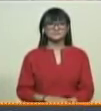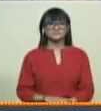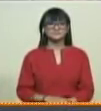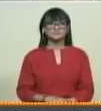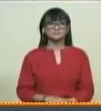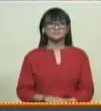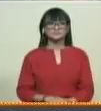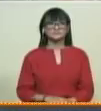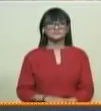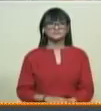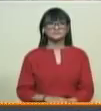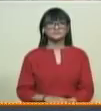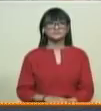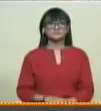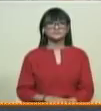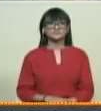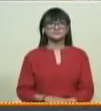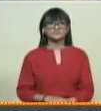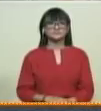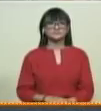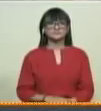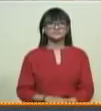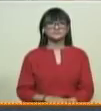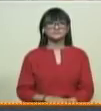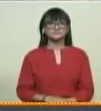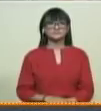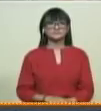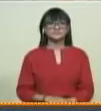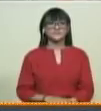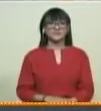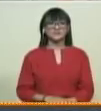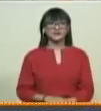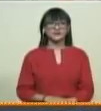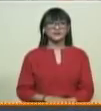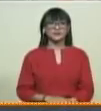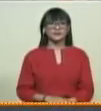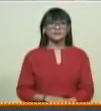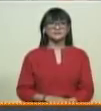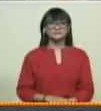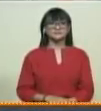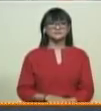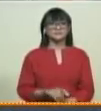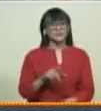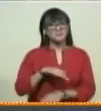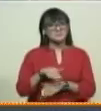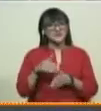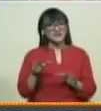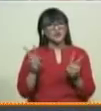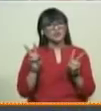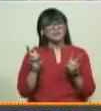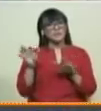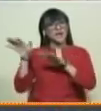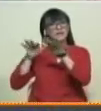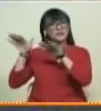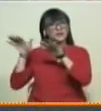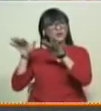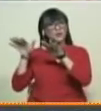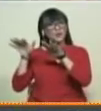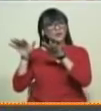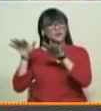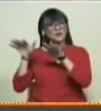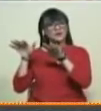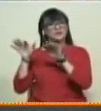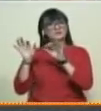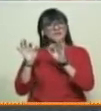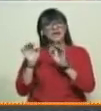5 Nisan'da Bakü'de bir araya geldi. Recientemente nuestro ministro de Asuntos Exteriores